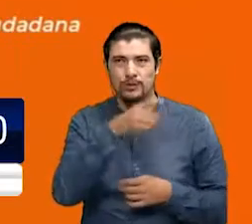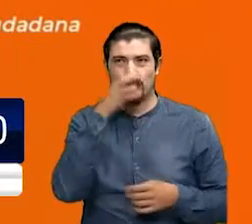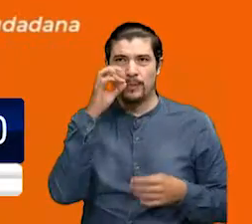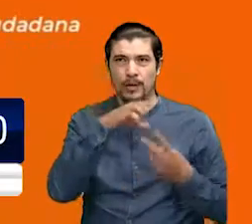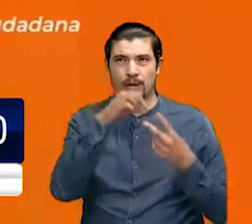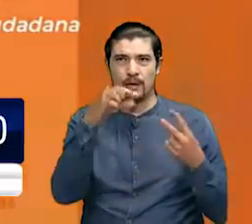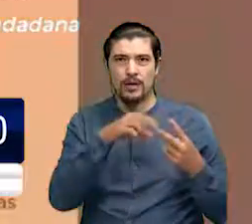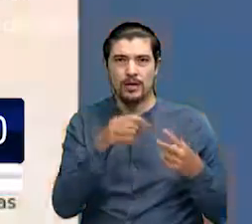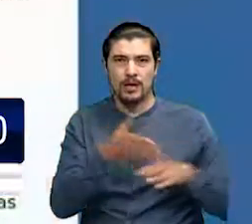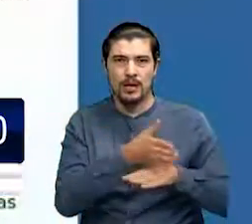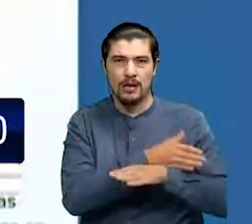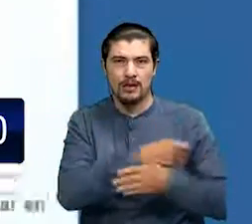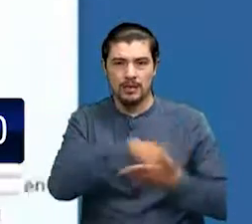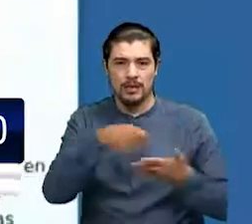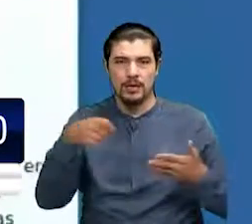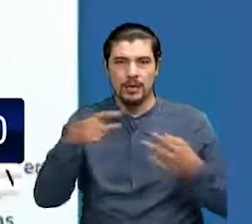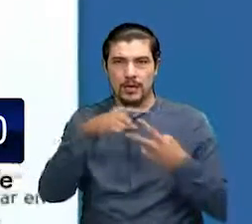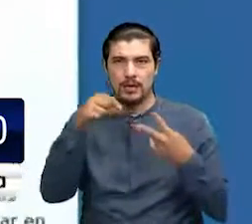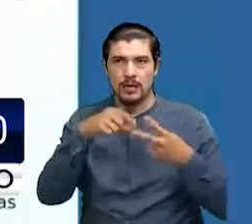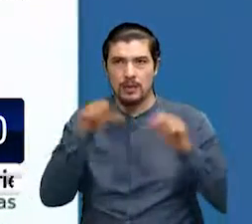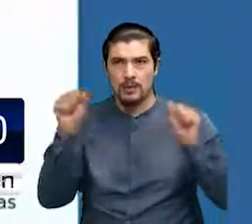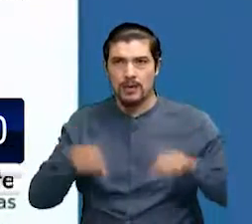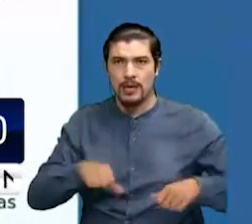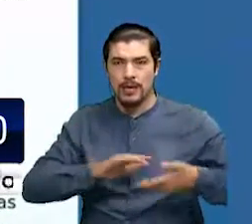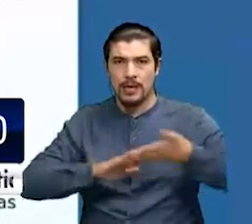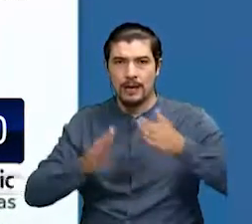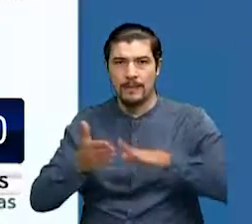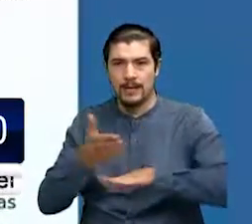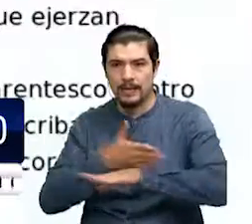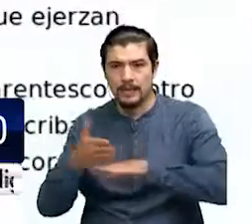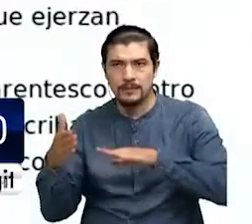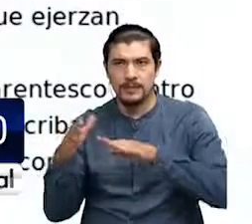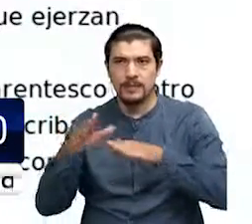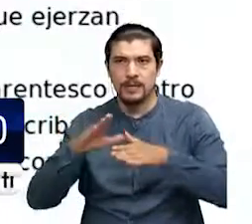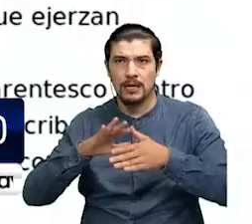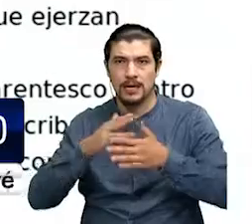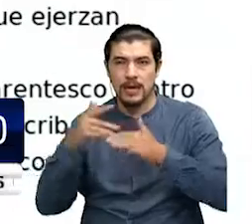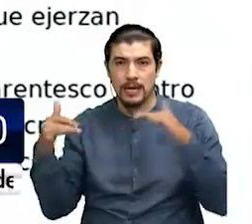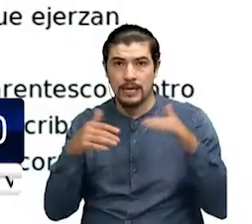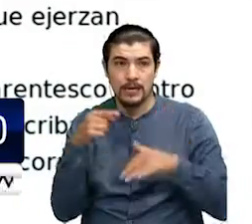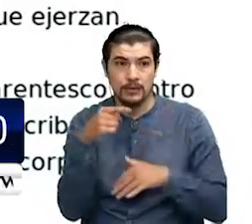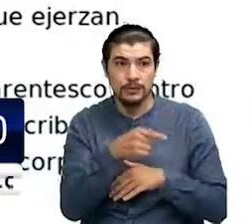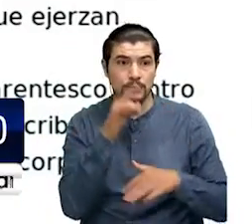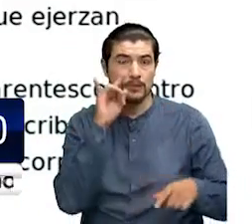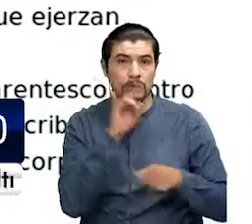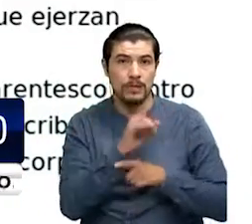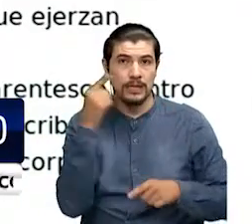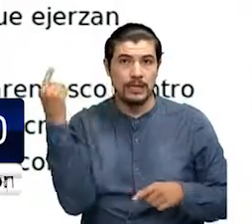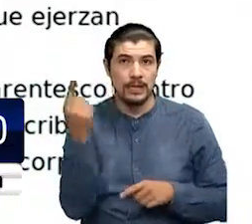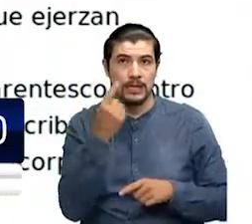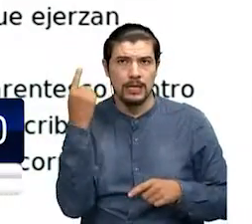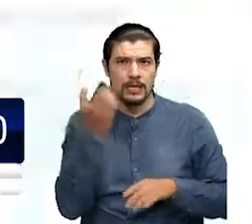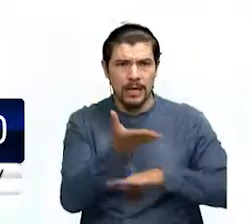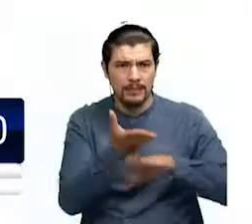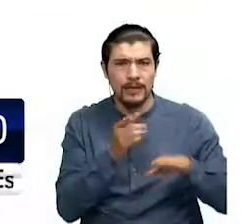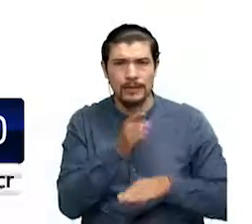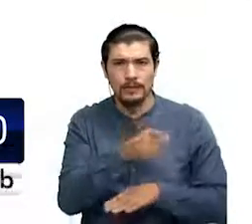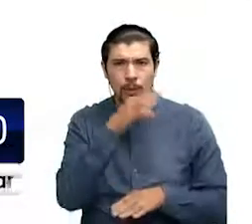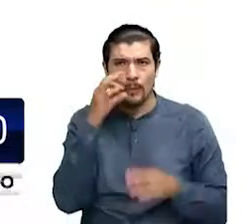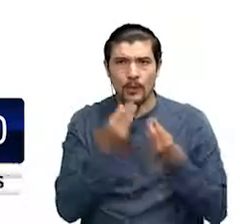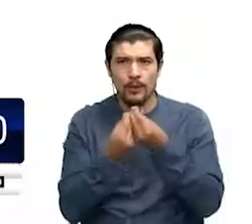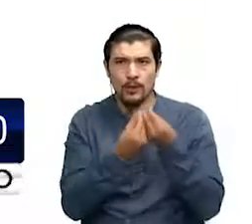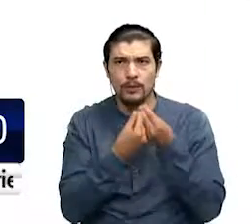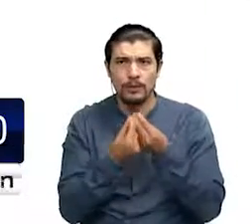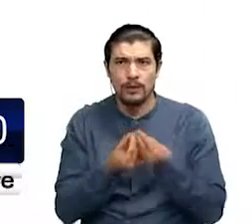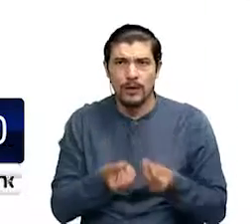con la Agencia de Cundinamarca para la Paz y el Posconflicto. En las últimas horas, la Procuraduría General de la Nación le exigió al Consejo Electoral que